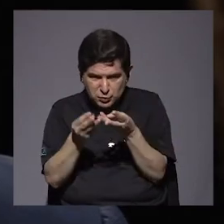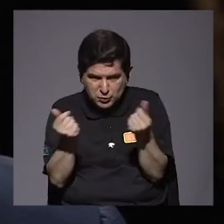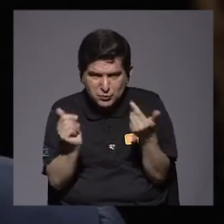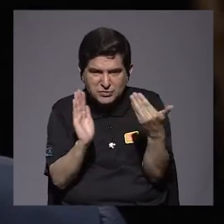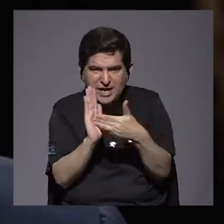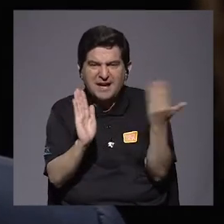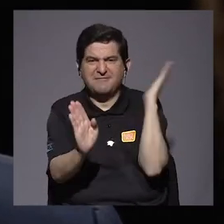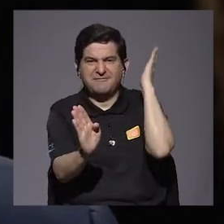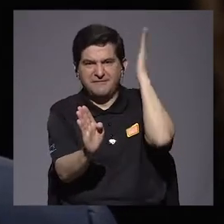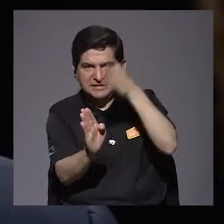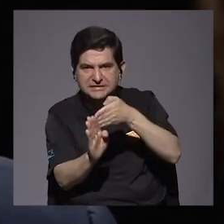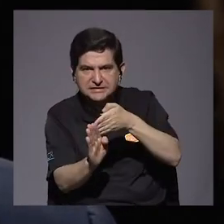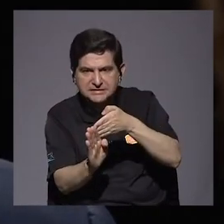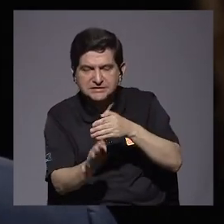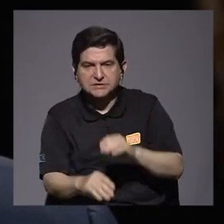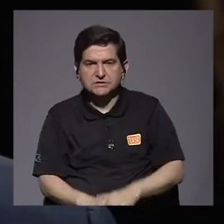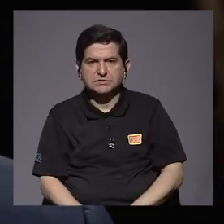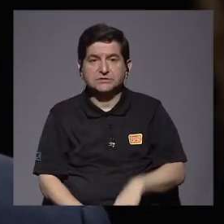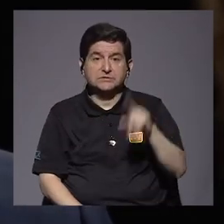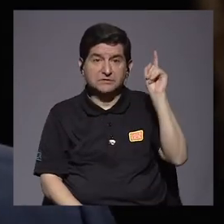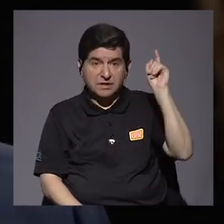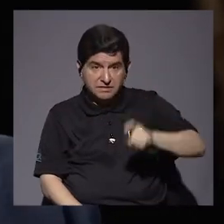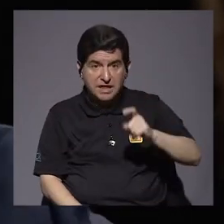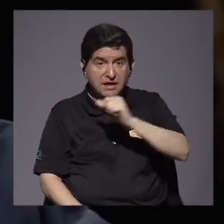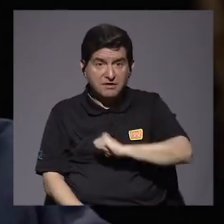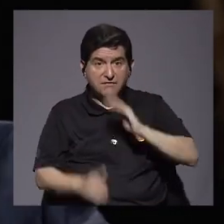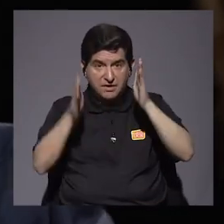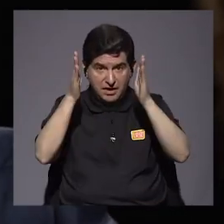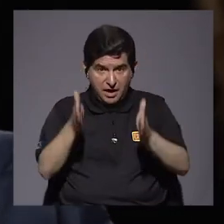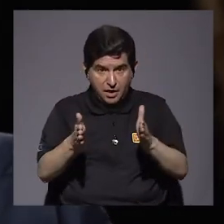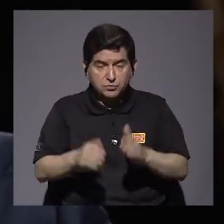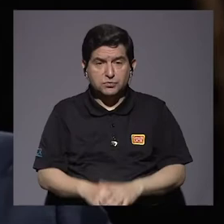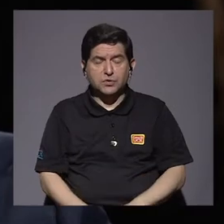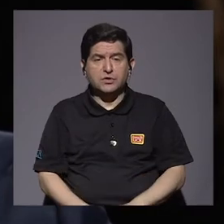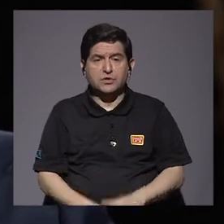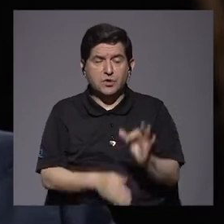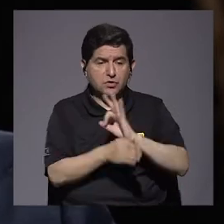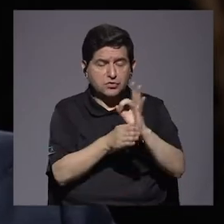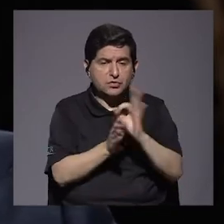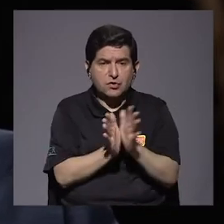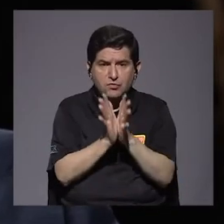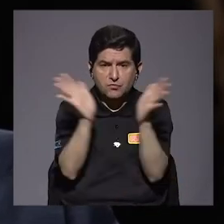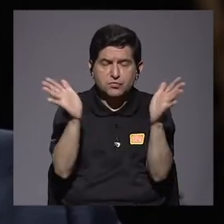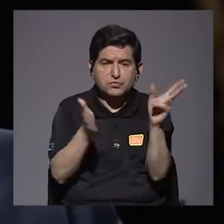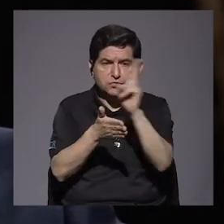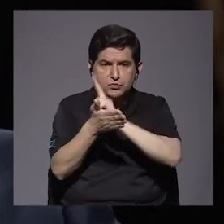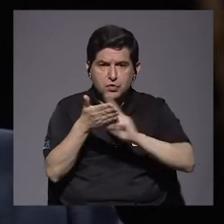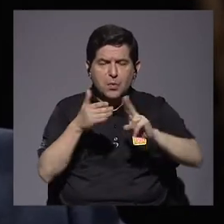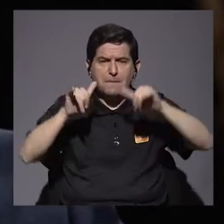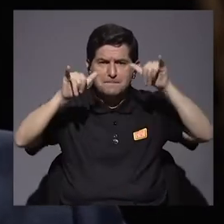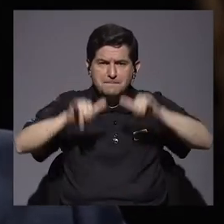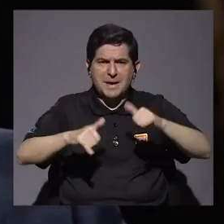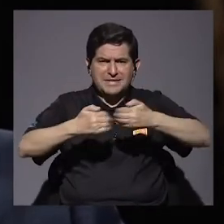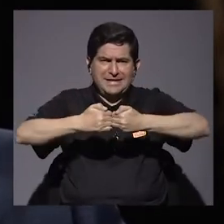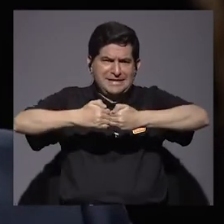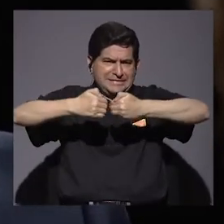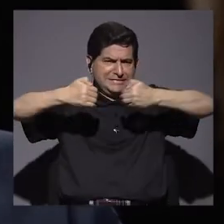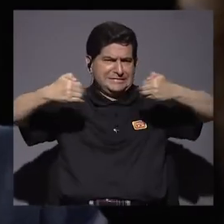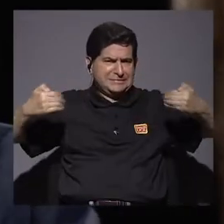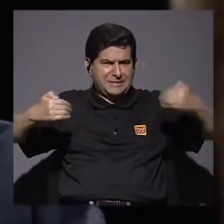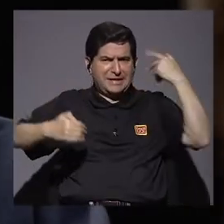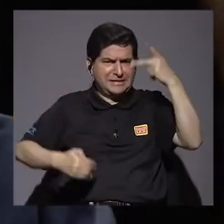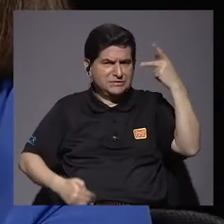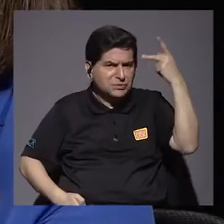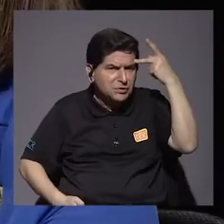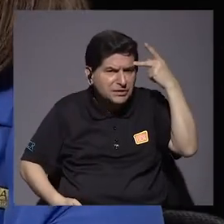afectación directa. ¿Deben las autoridades que hacen función pública en las universidades mantener una distancia de la